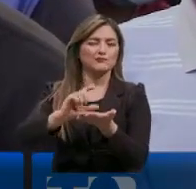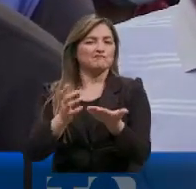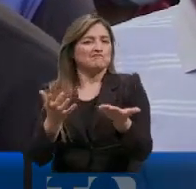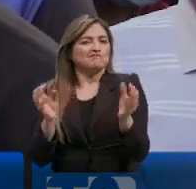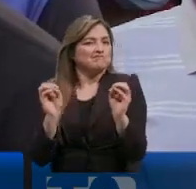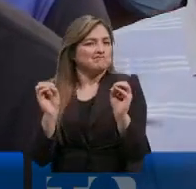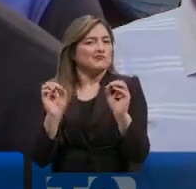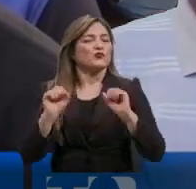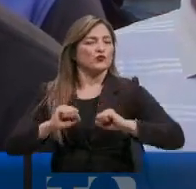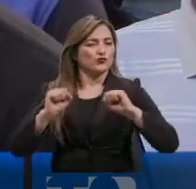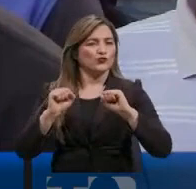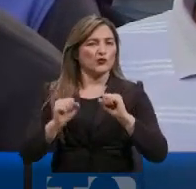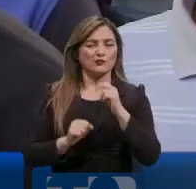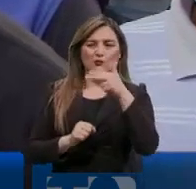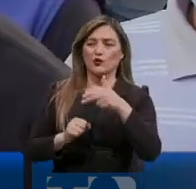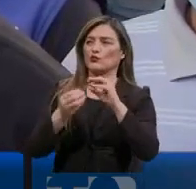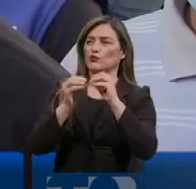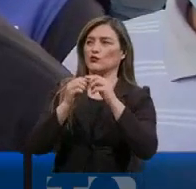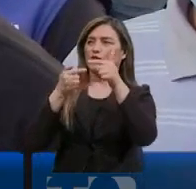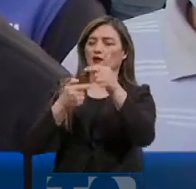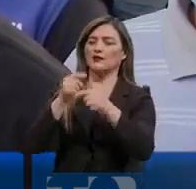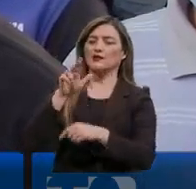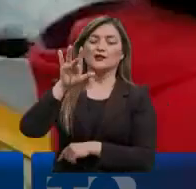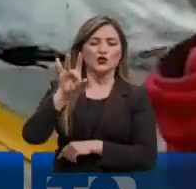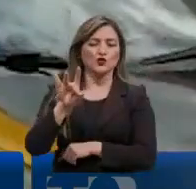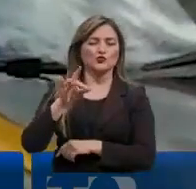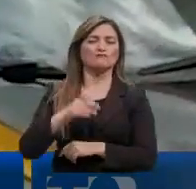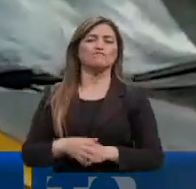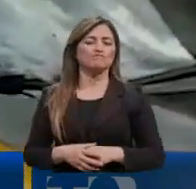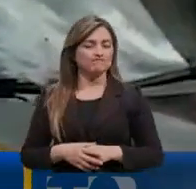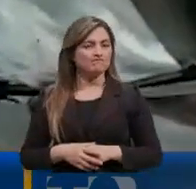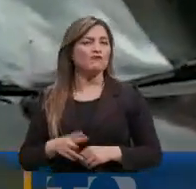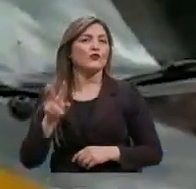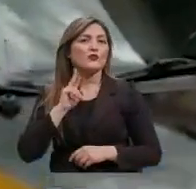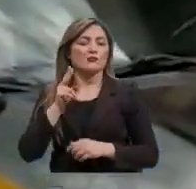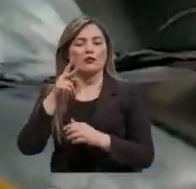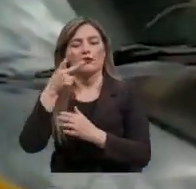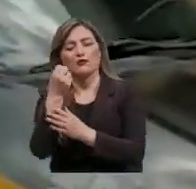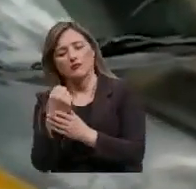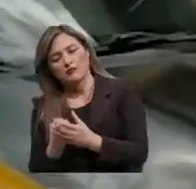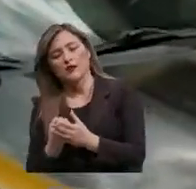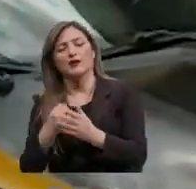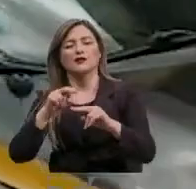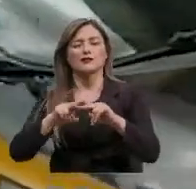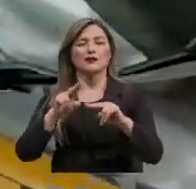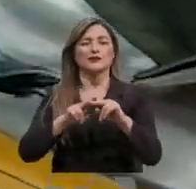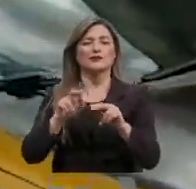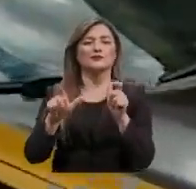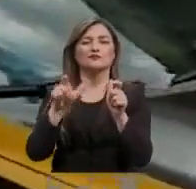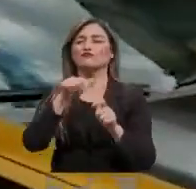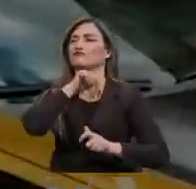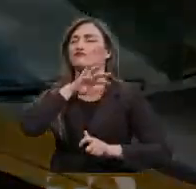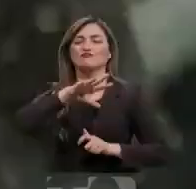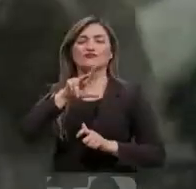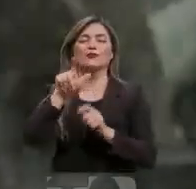determinar posiblemente un arma calibre .38, es decir, un revólver. Una vez que la víctima se desplomó dentro del taxi, los delincuentes